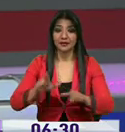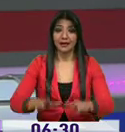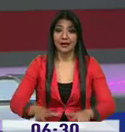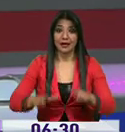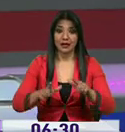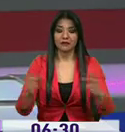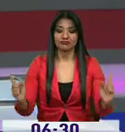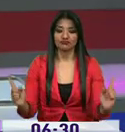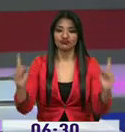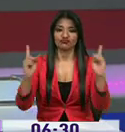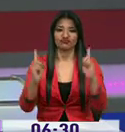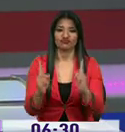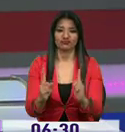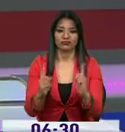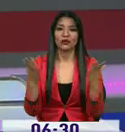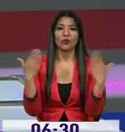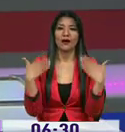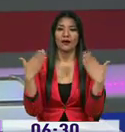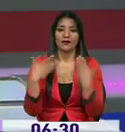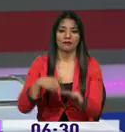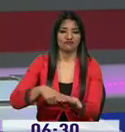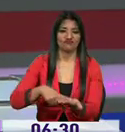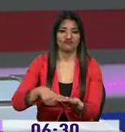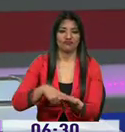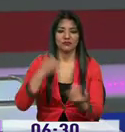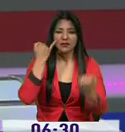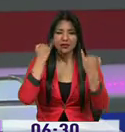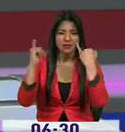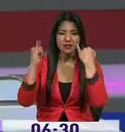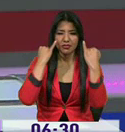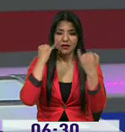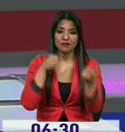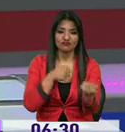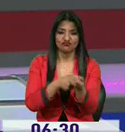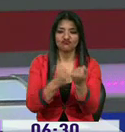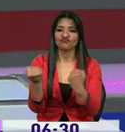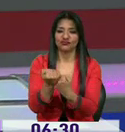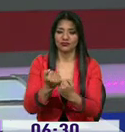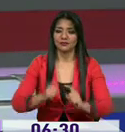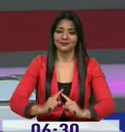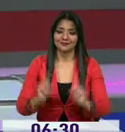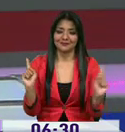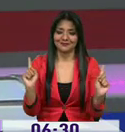reunión en Guayaquil donde resaltaron varias iniciativas de colaboración. Veamos.